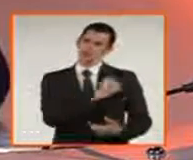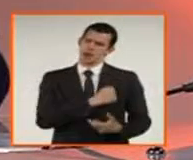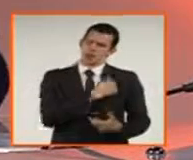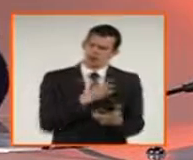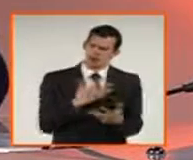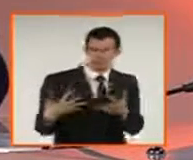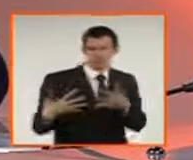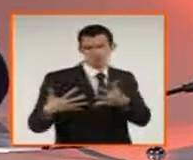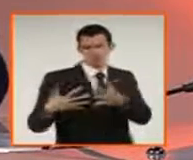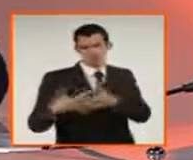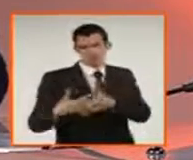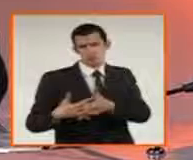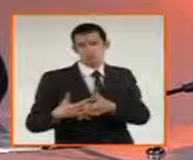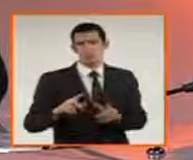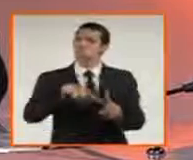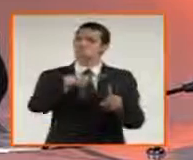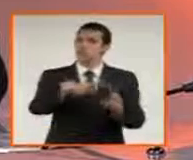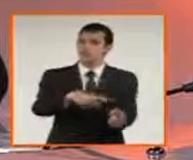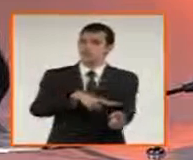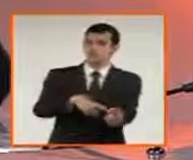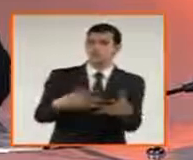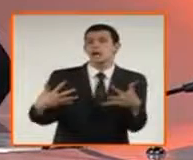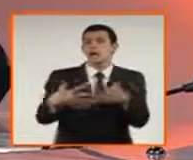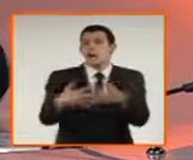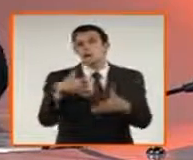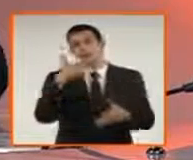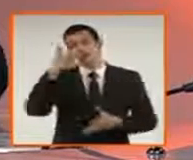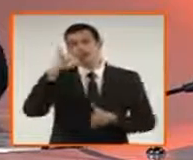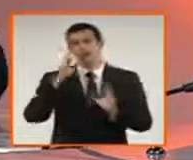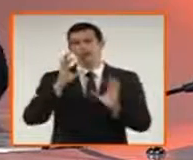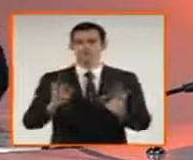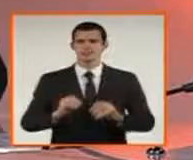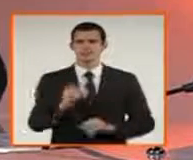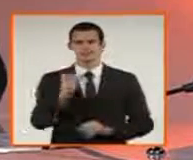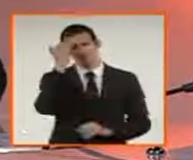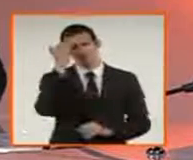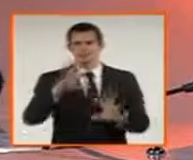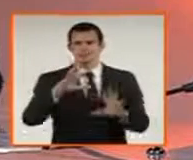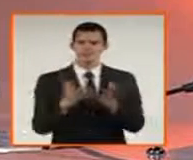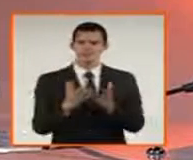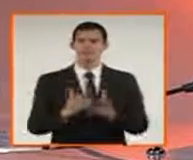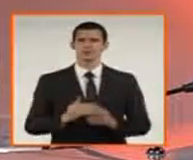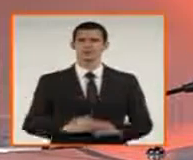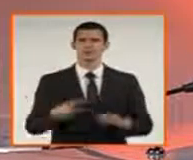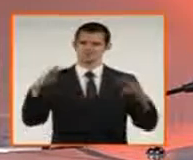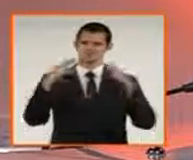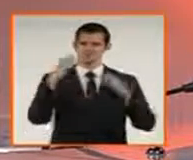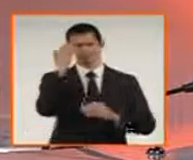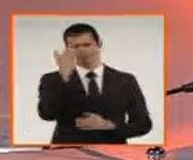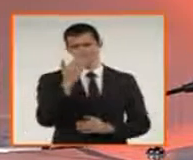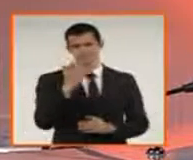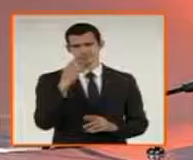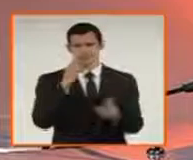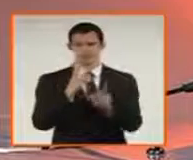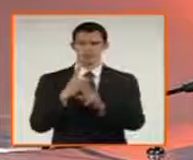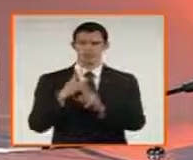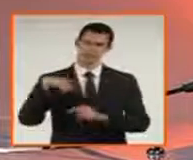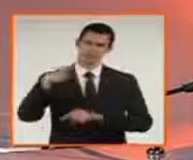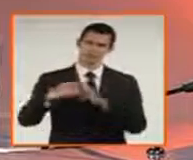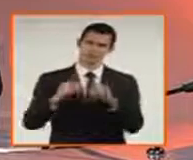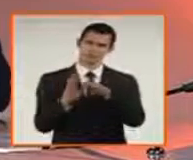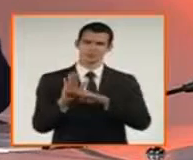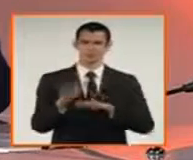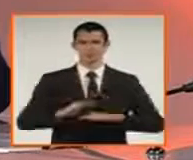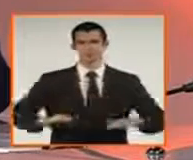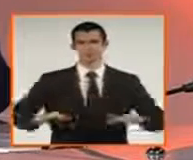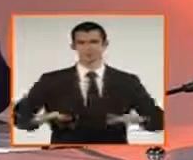en todo esto que hemos estado analizando. Les doy de nuevo las gracias y a ustedes también por su atención. Hasta un próximo encuentro en la Mesa Redonda. Nos